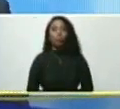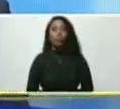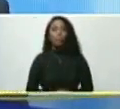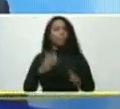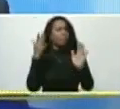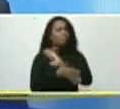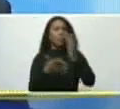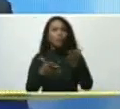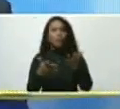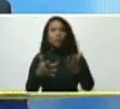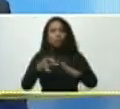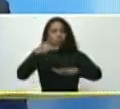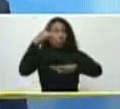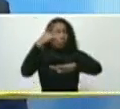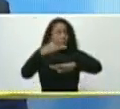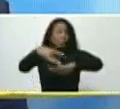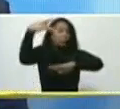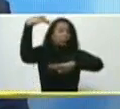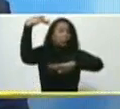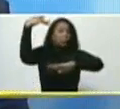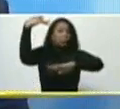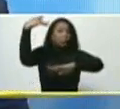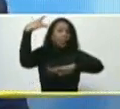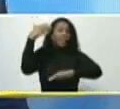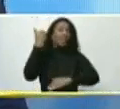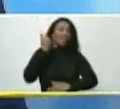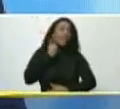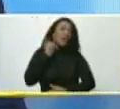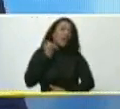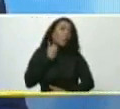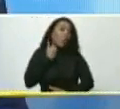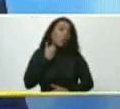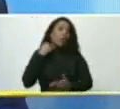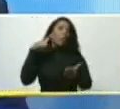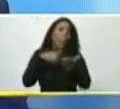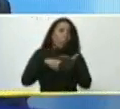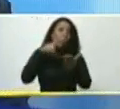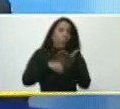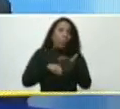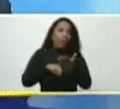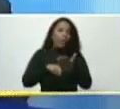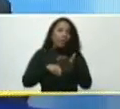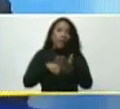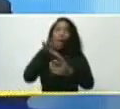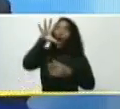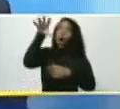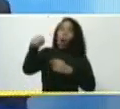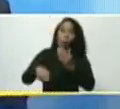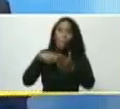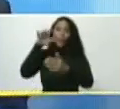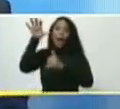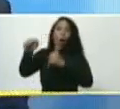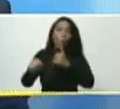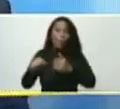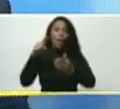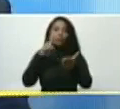sobre la gravedad de la enfermedad del rentismo petrolero, de la dependencia